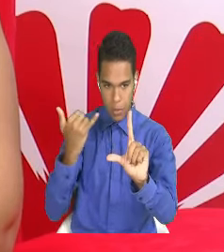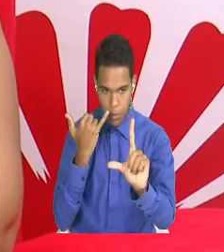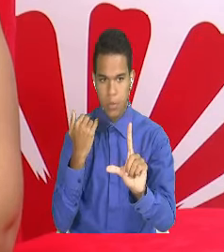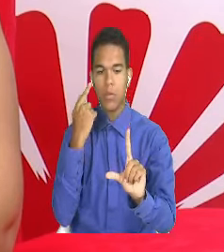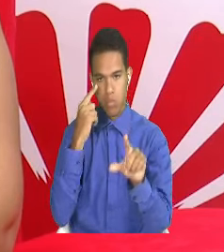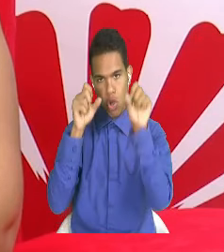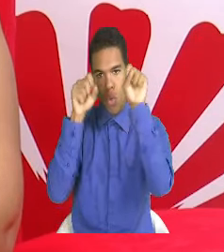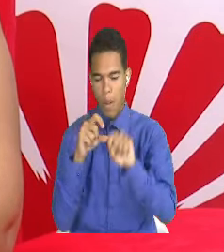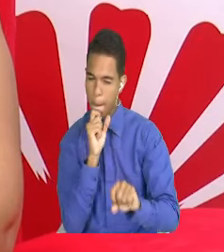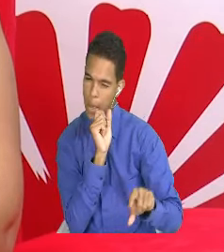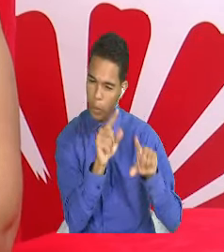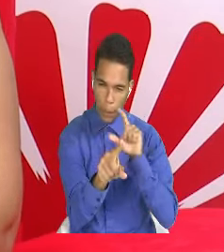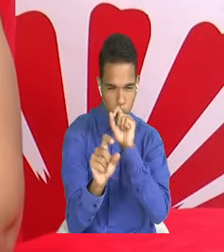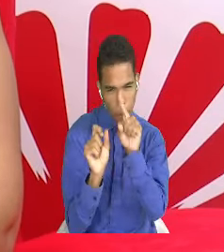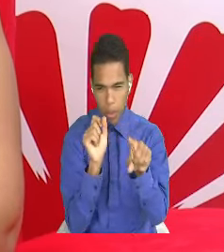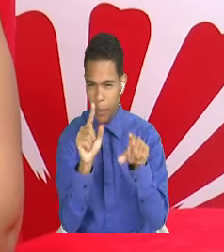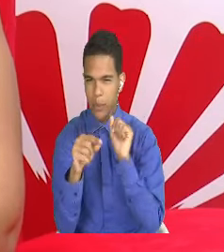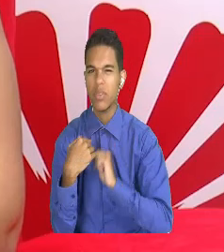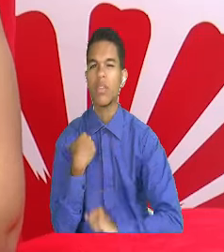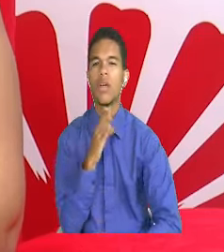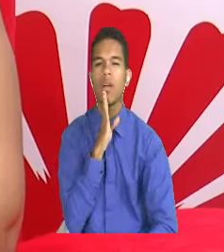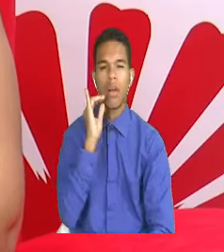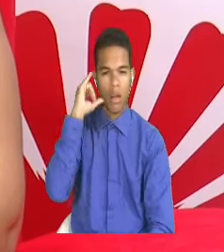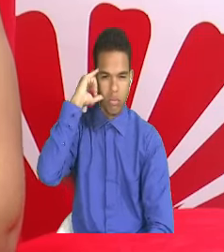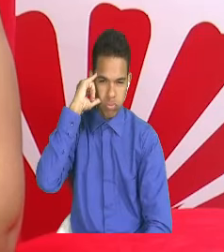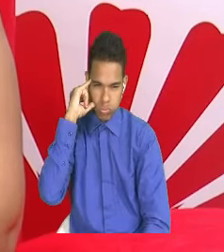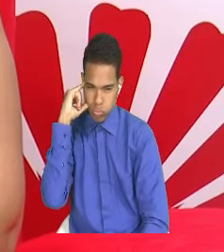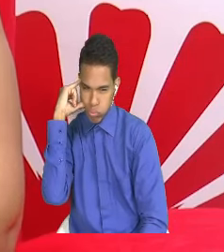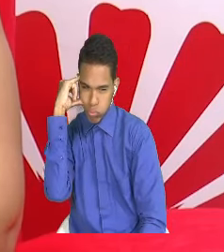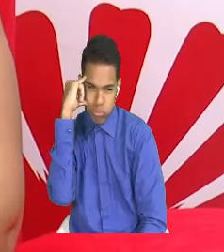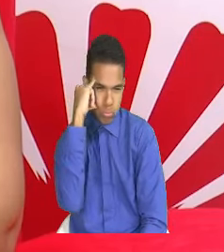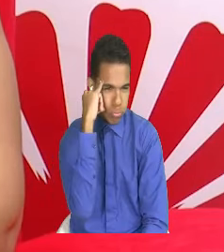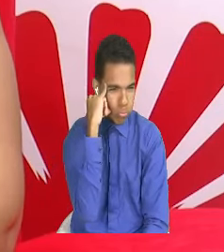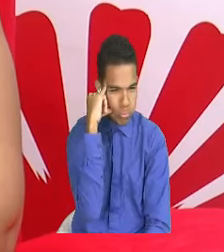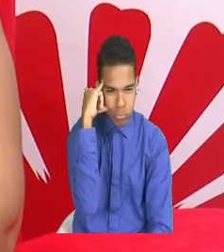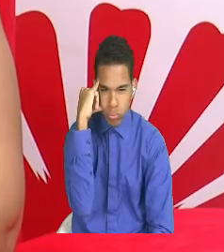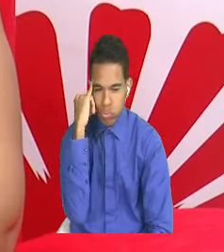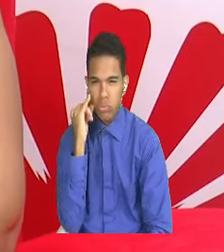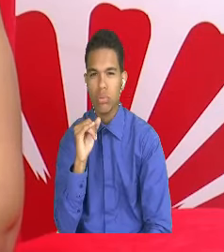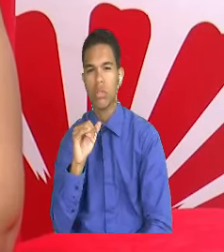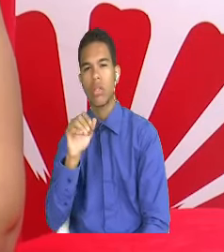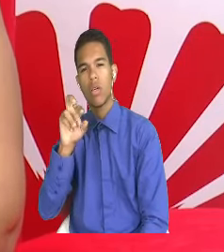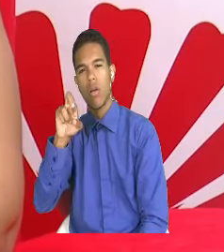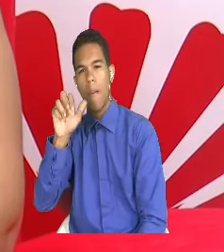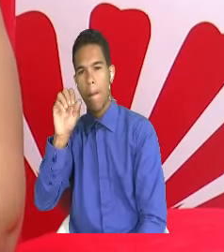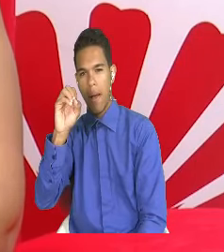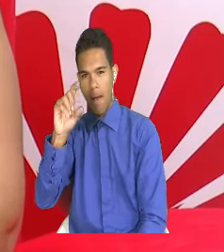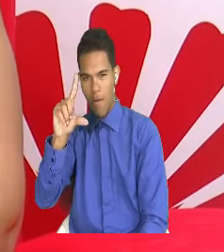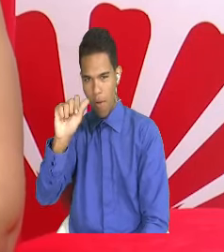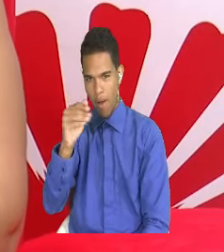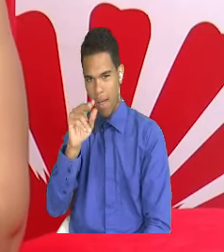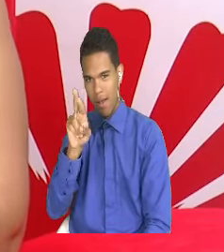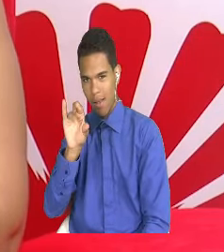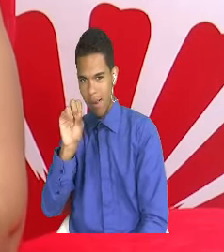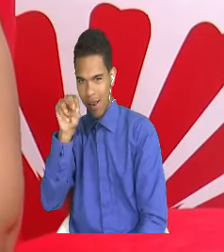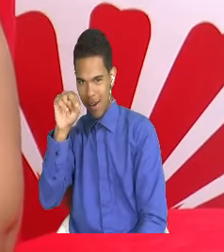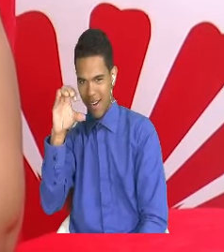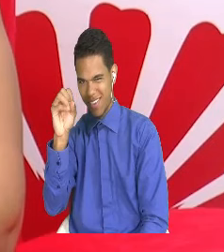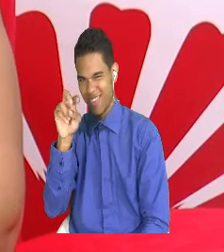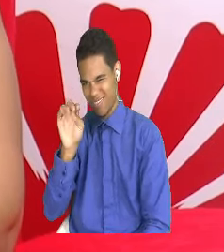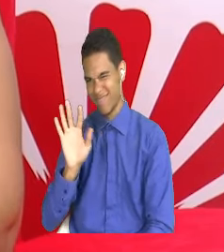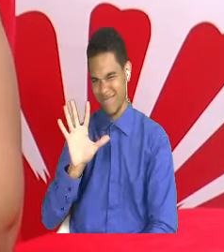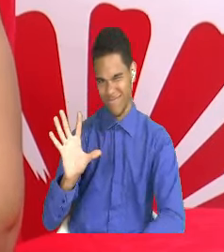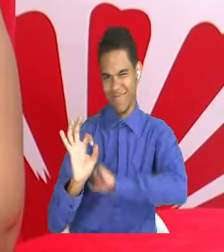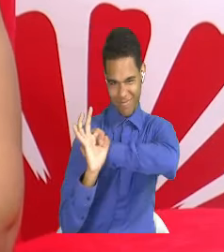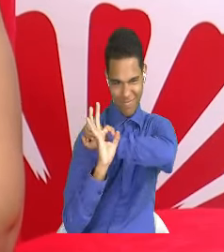hoy la psicóloga Andrea Paola Rincón Gallego. Ella nos va a hablar un poco acerca de cómo podemos empezar, sobre todo los